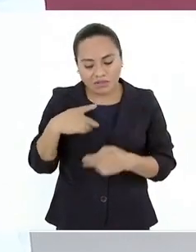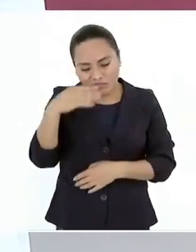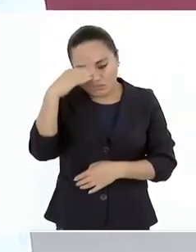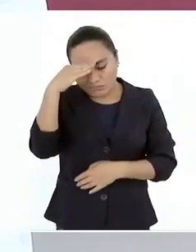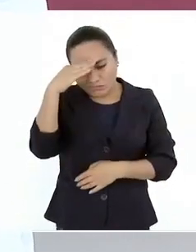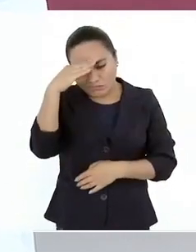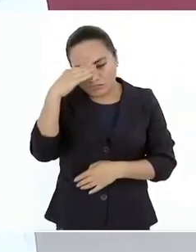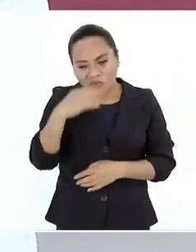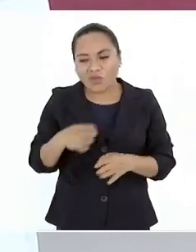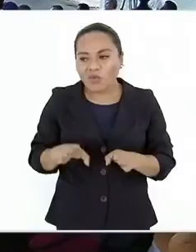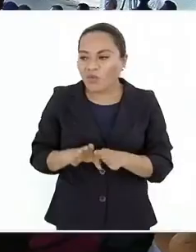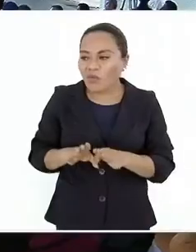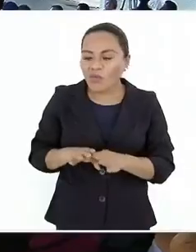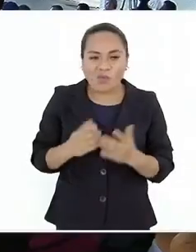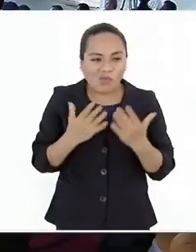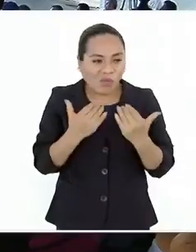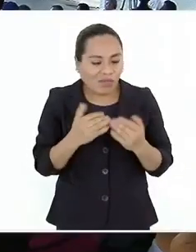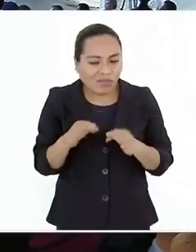emigrar.